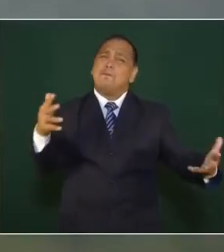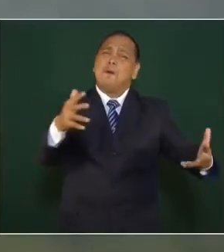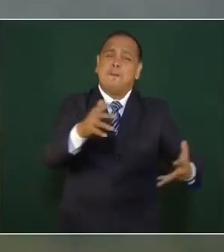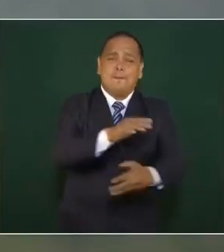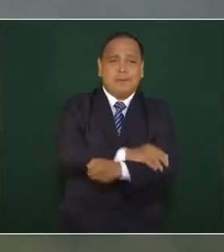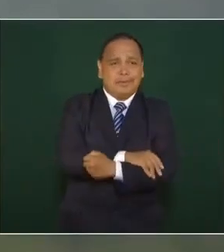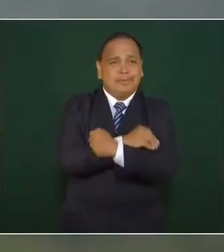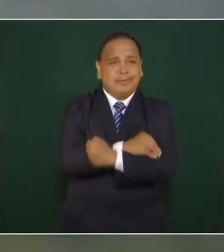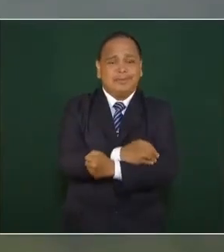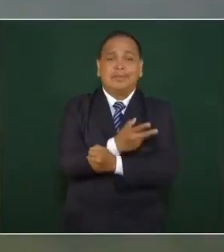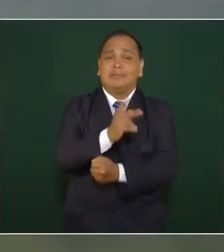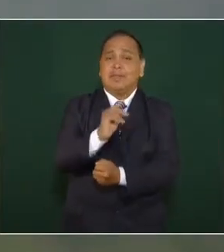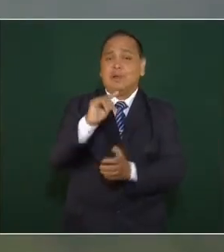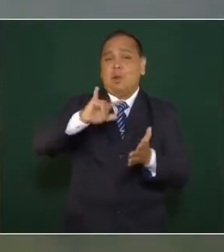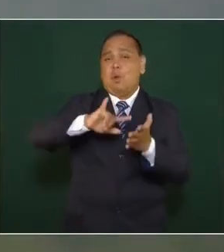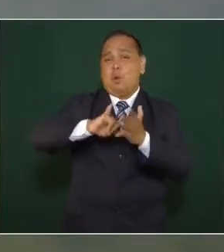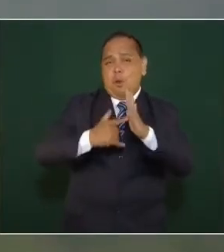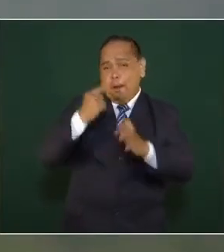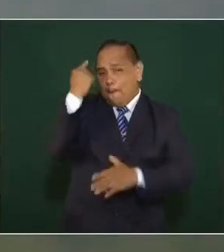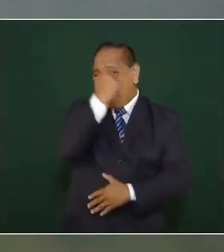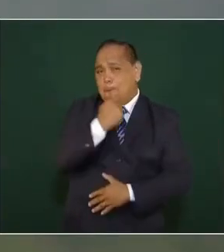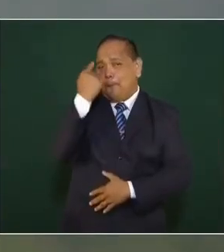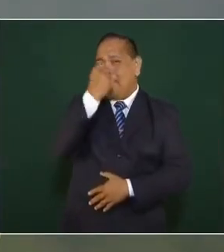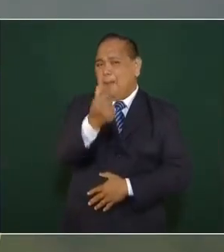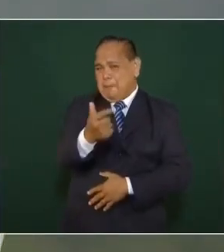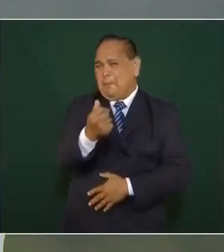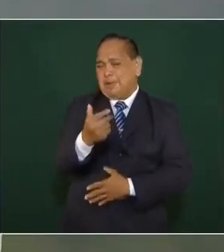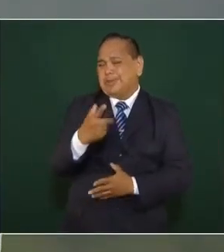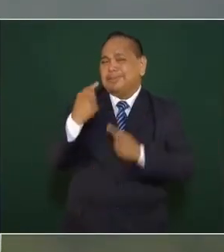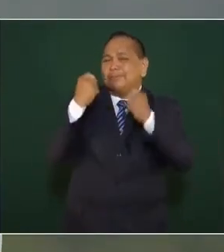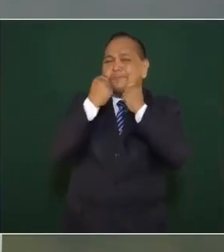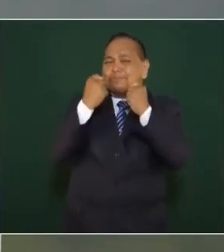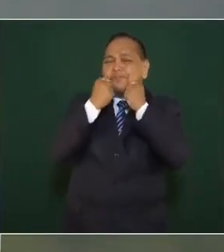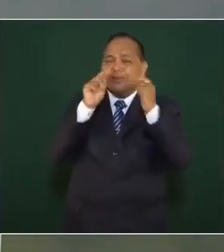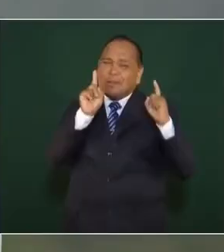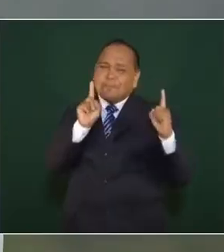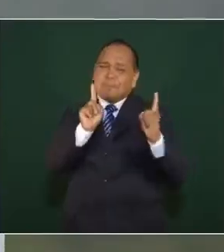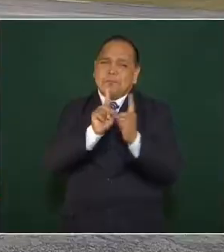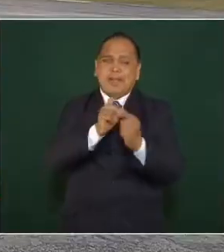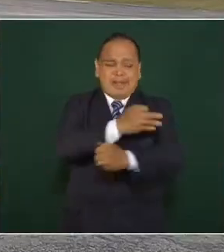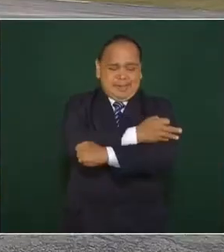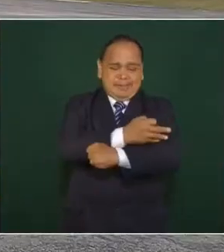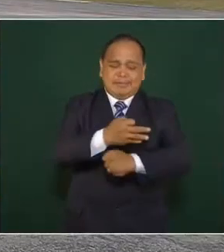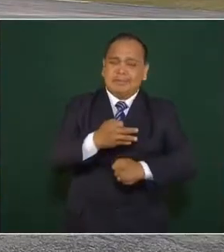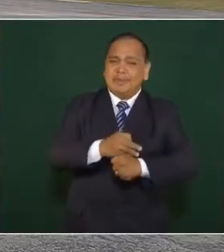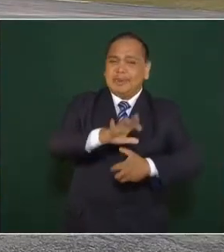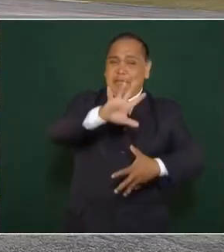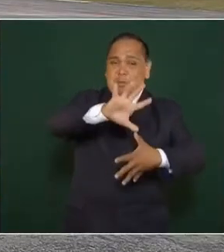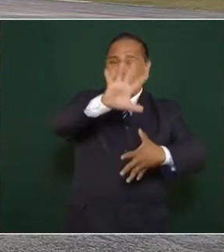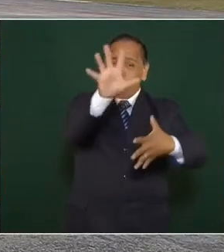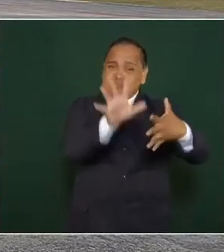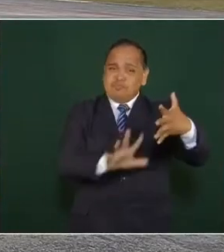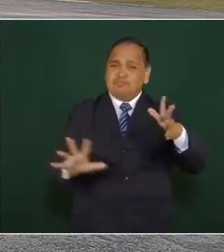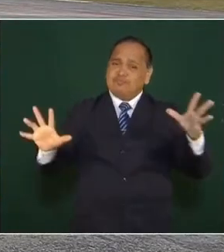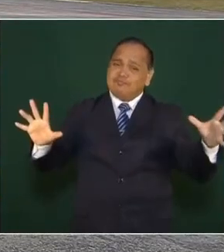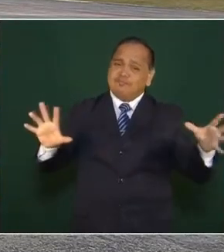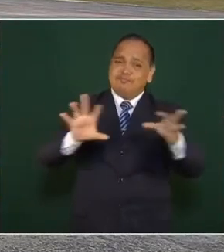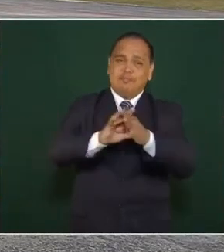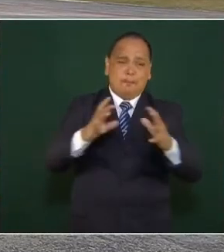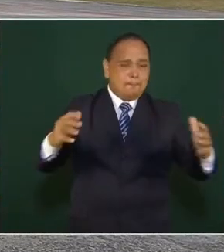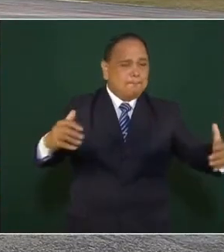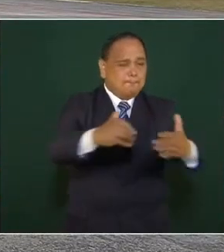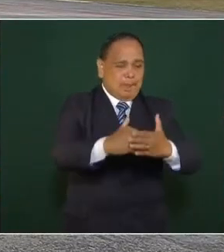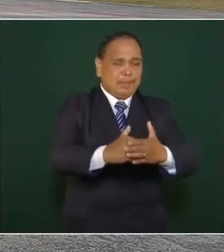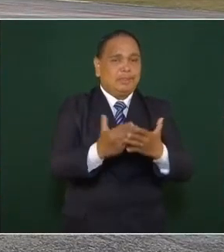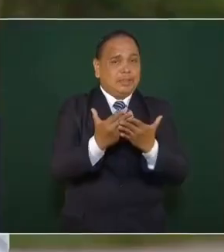sea unas pocas horas, con esta parte entrañable de la familia latinoamericana. Venimos a devolver